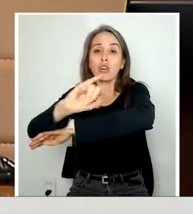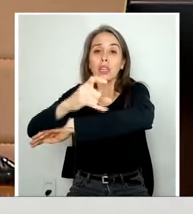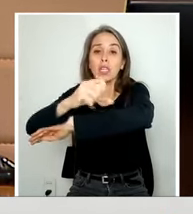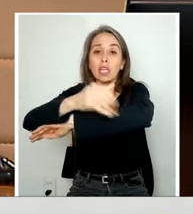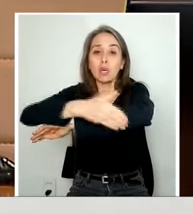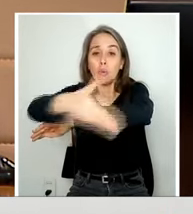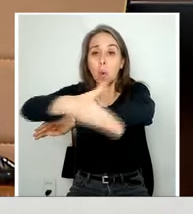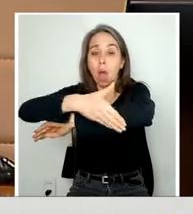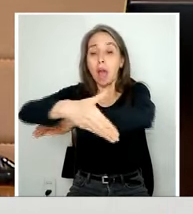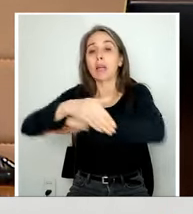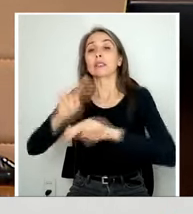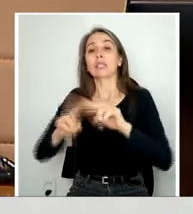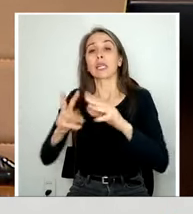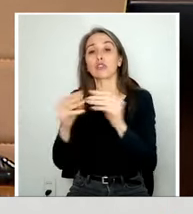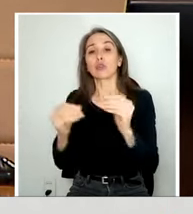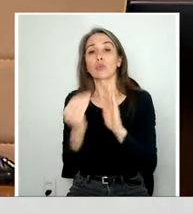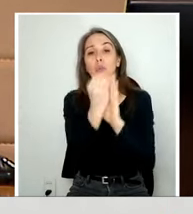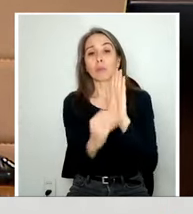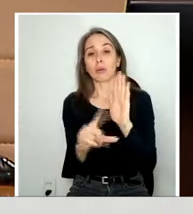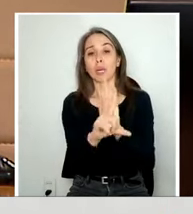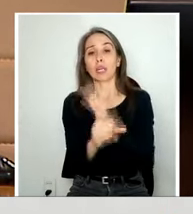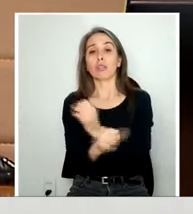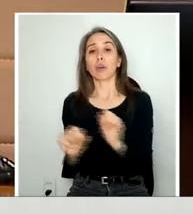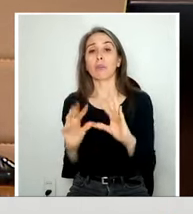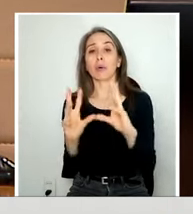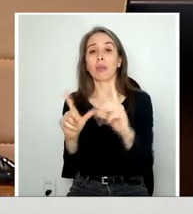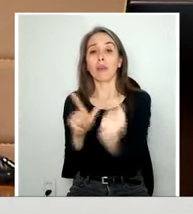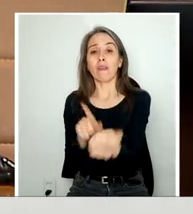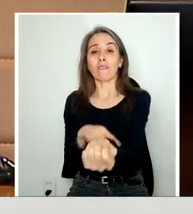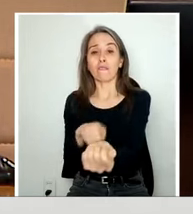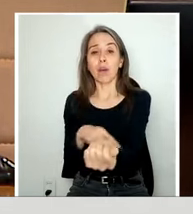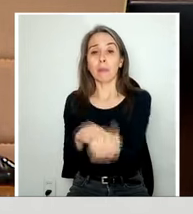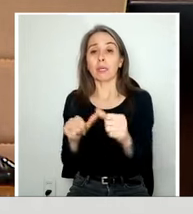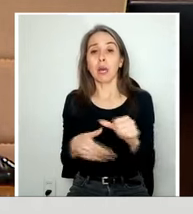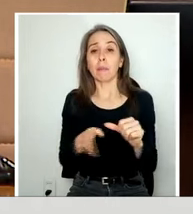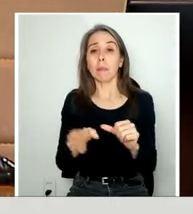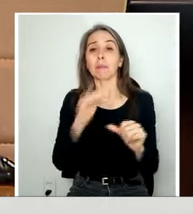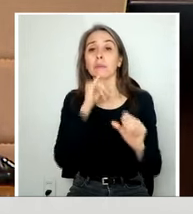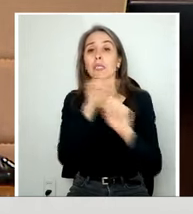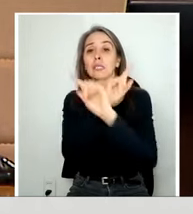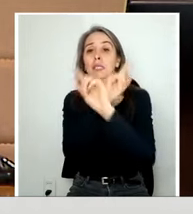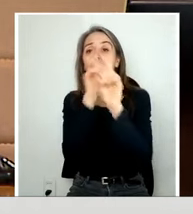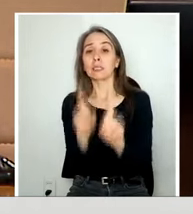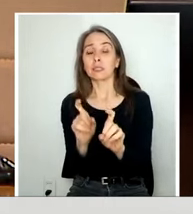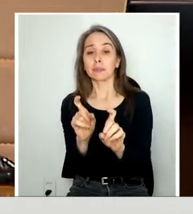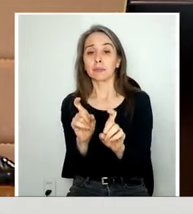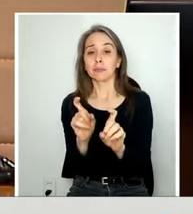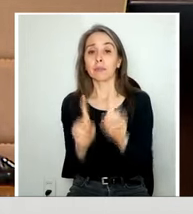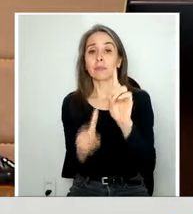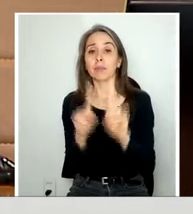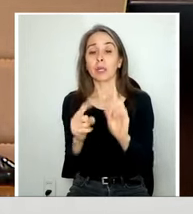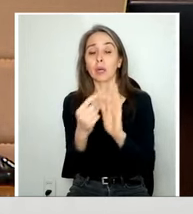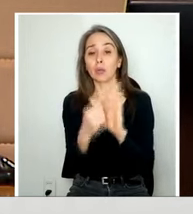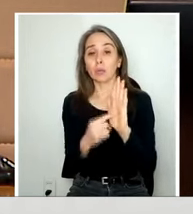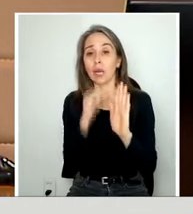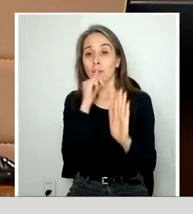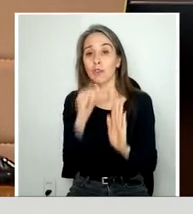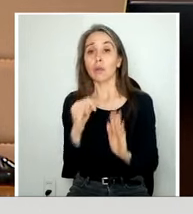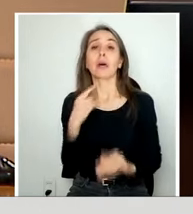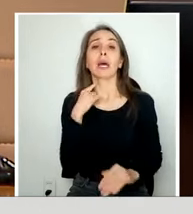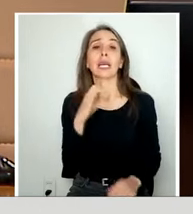porque no podemos mantener a las familias en una permanente incertidumbre algunos datos laborales de guillón por ejemplo